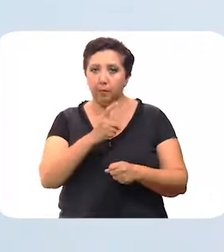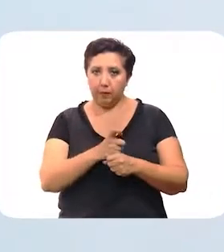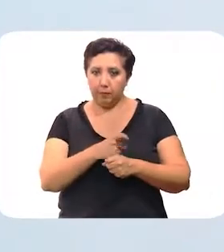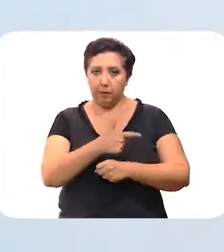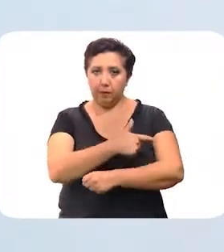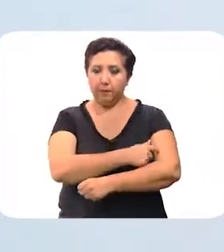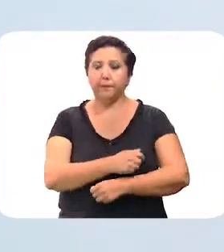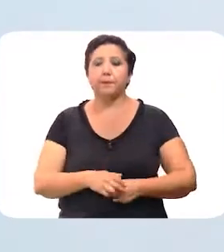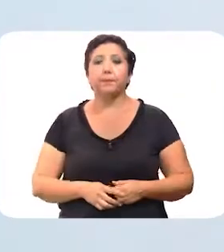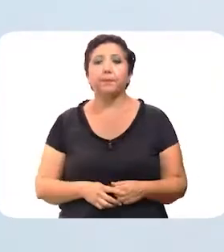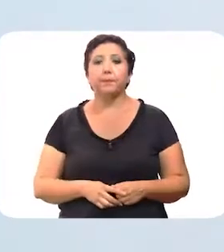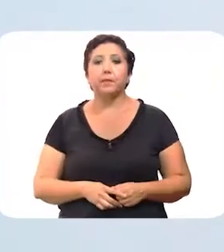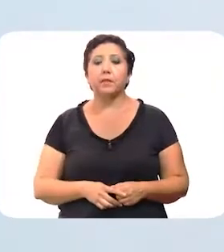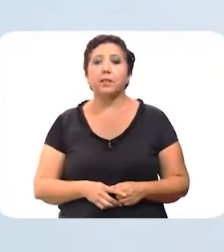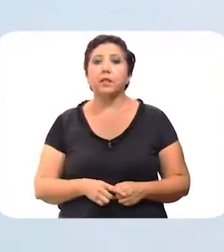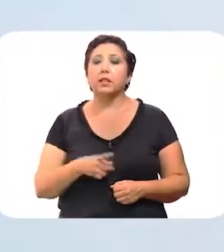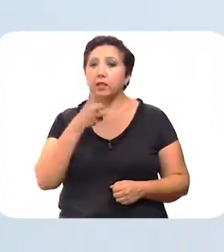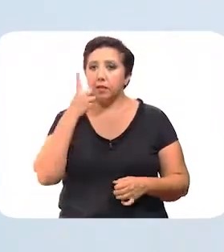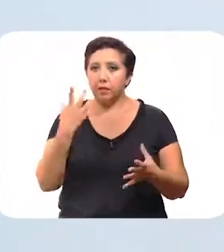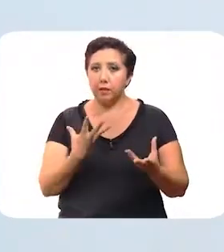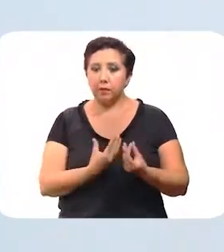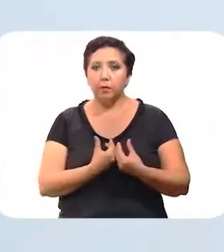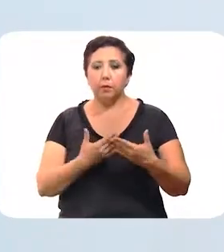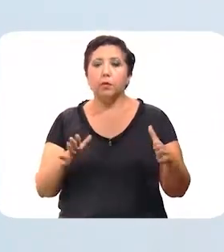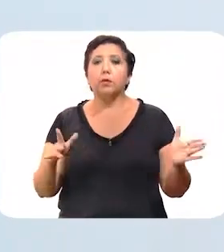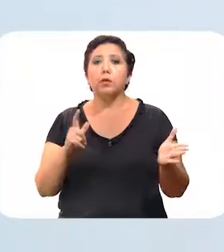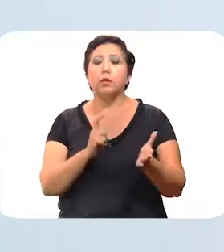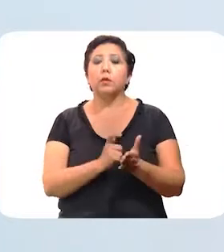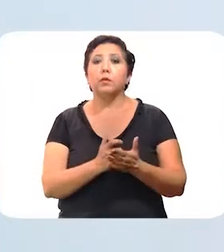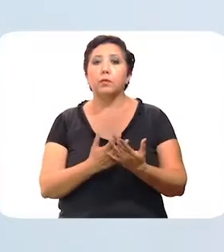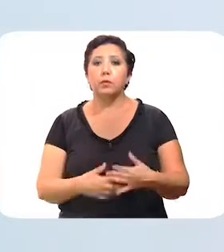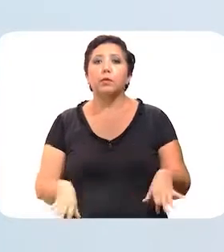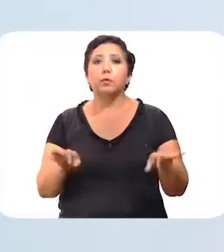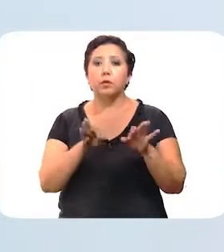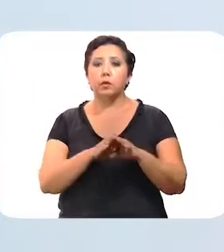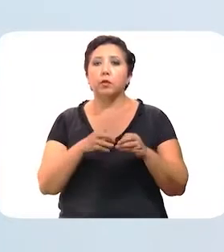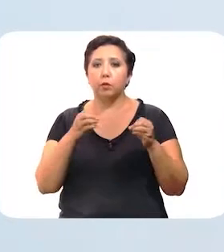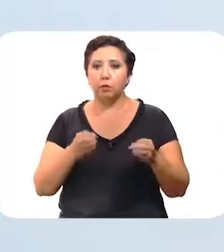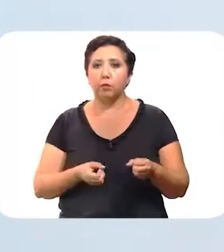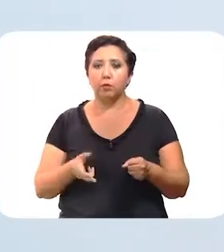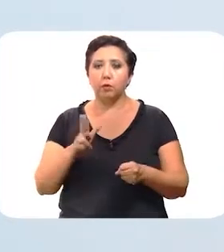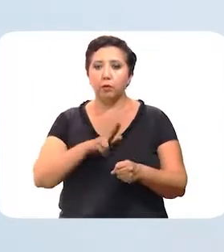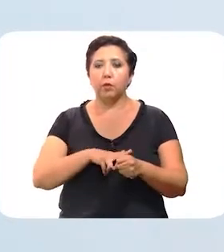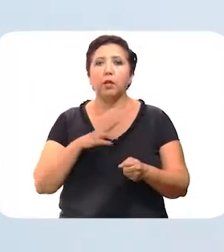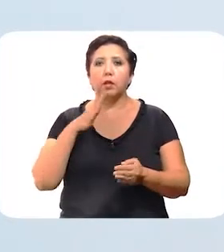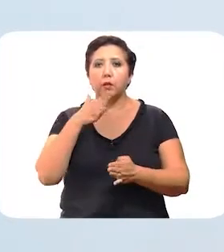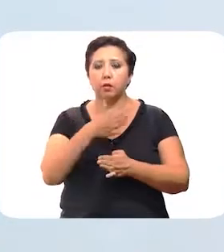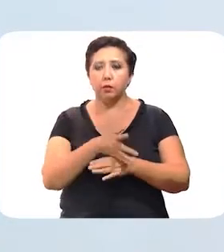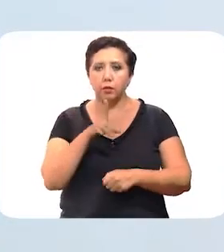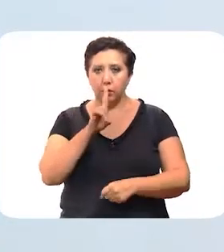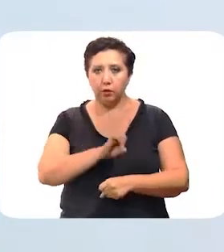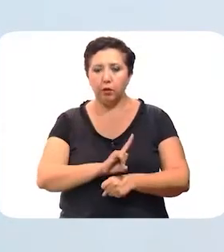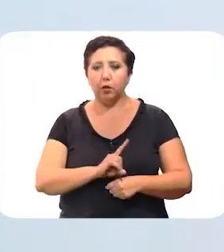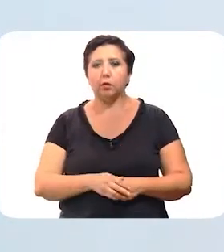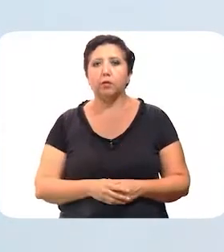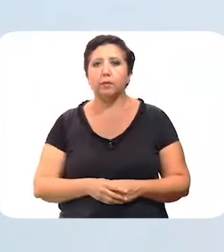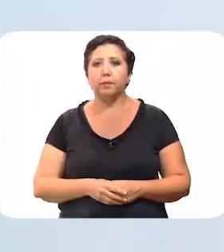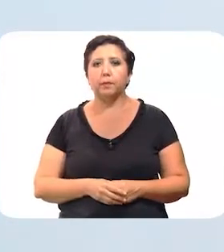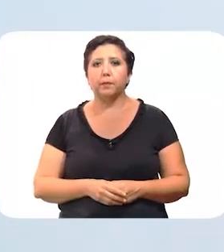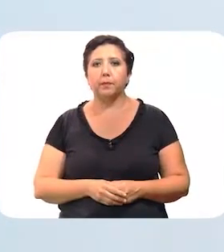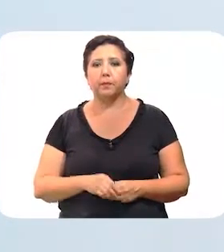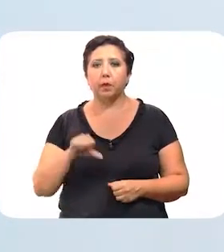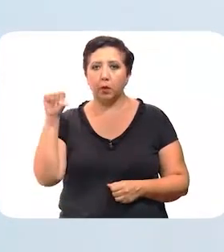primera dosis. Como hemos señalado, en la reapertura económica, los datos más importantes son la ocupación hospitalaria y los ingresos